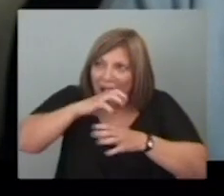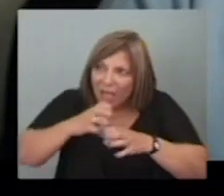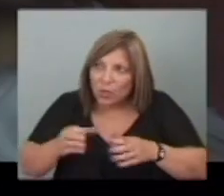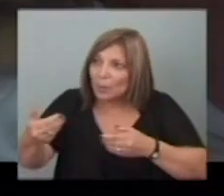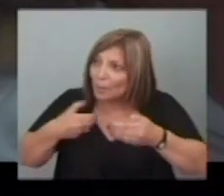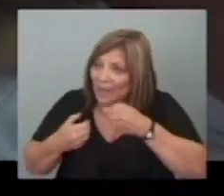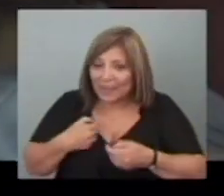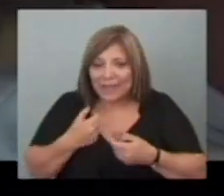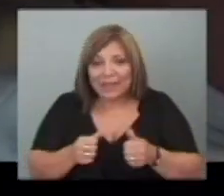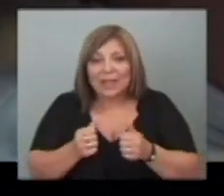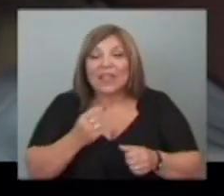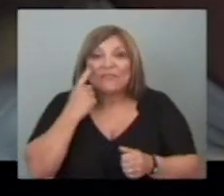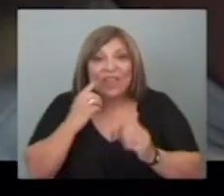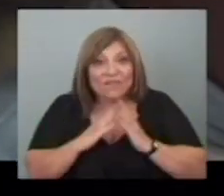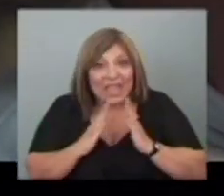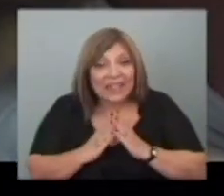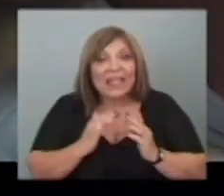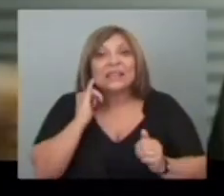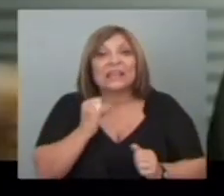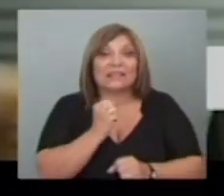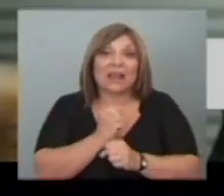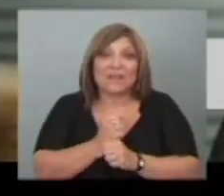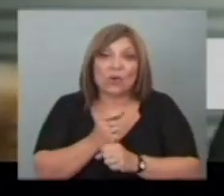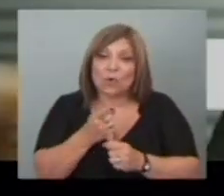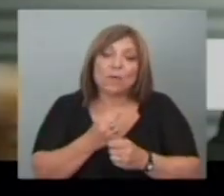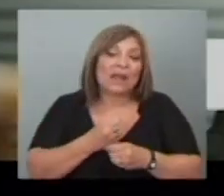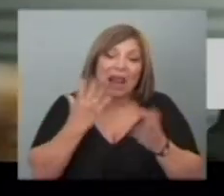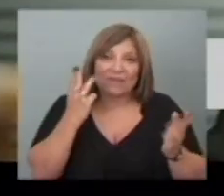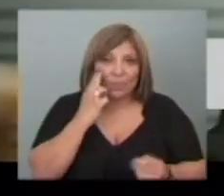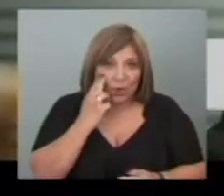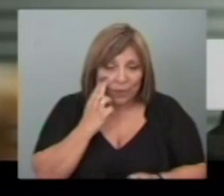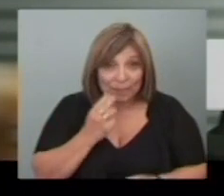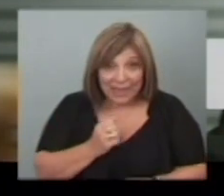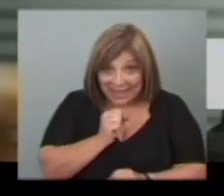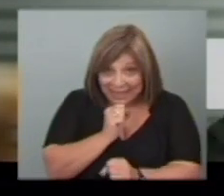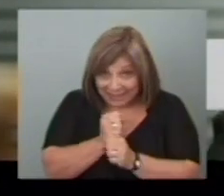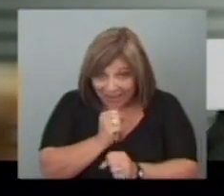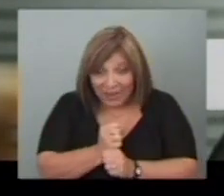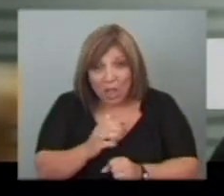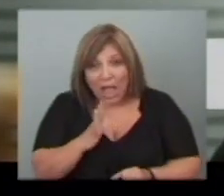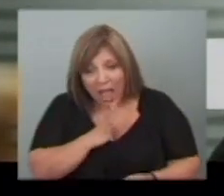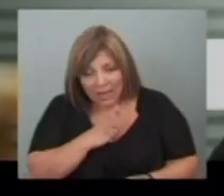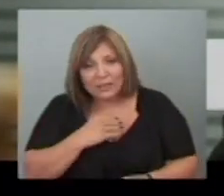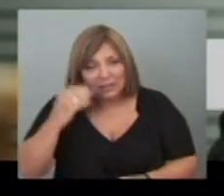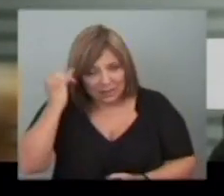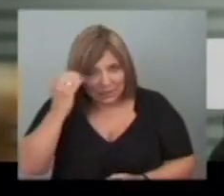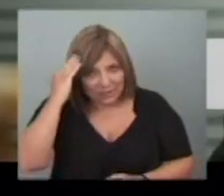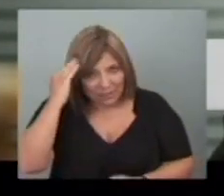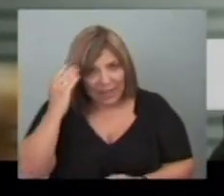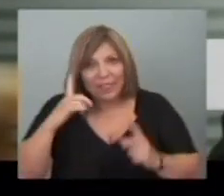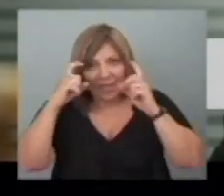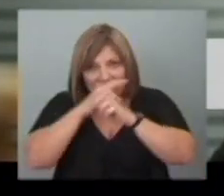pida. Vivienda y trabajo son los grandes problemas. En cuanto al tema del trabajo, hay cifras sí, que sabemos que tienen